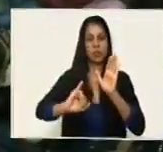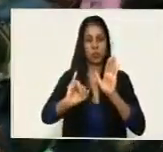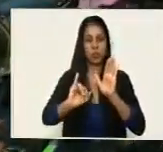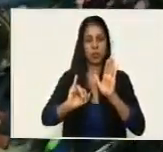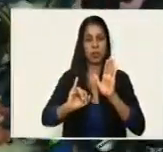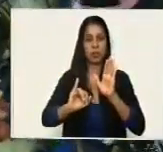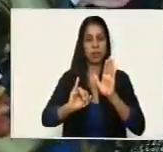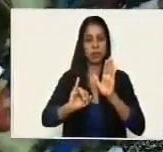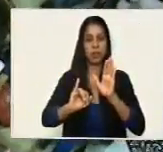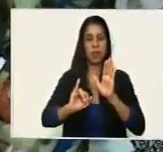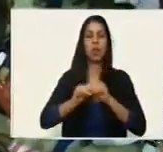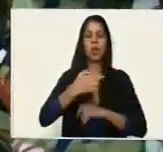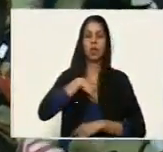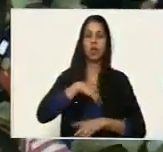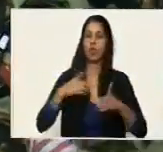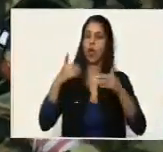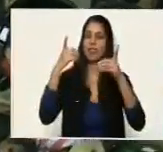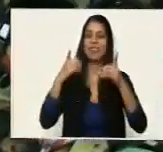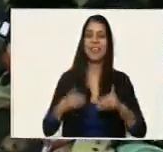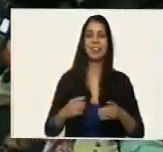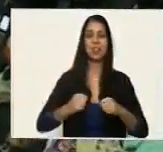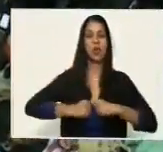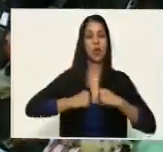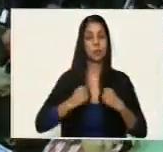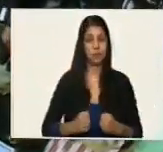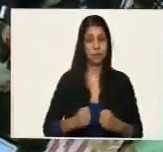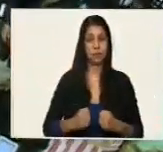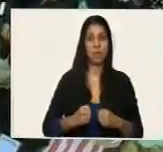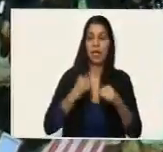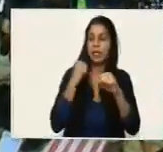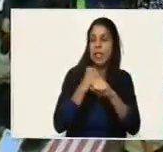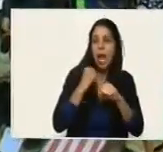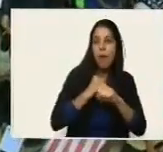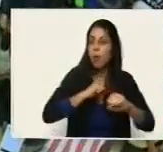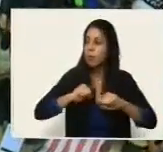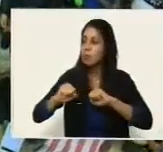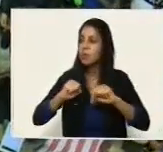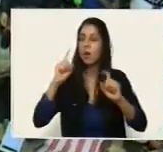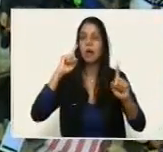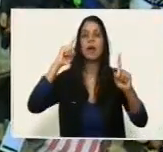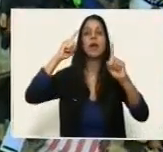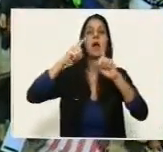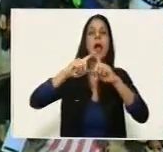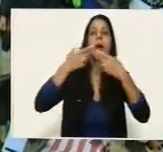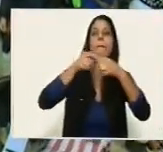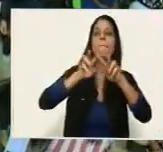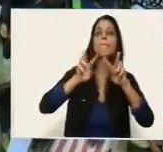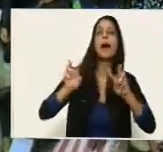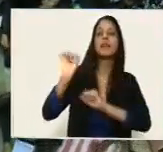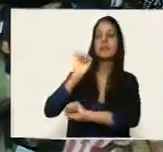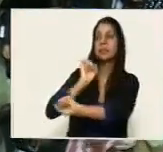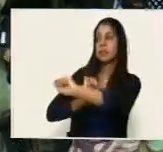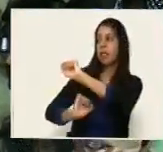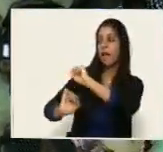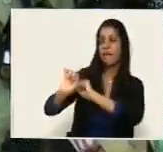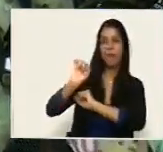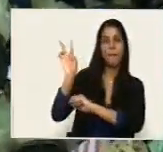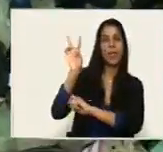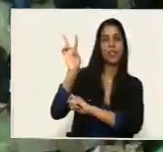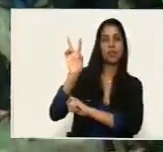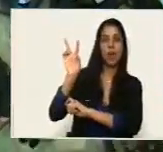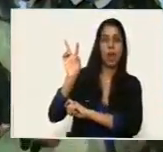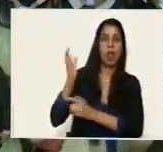Constituyente nuestra determinación de trabajar por la paz y la defensa de nuestra